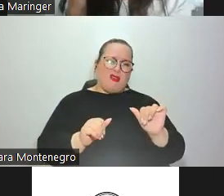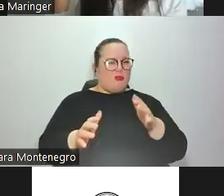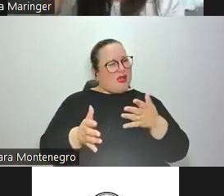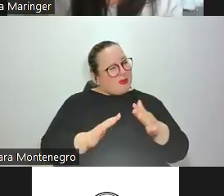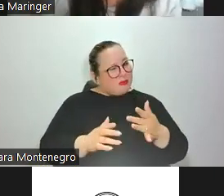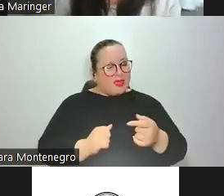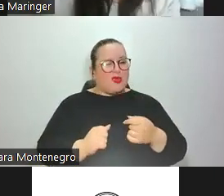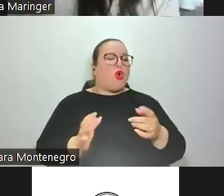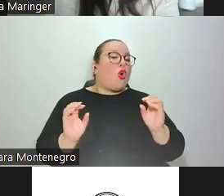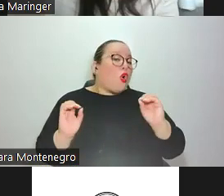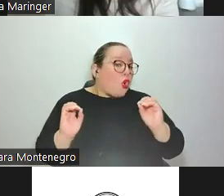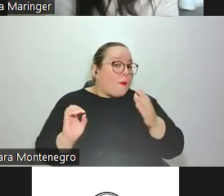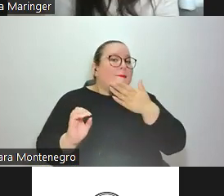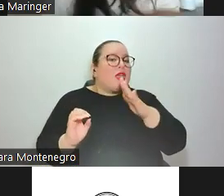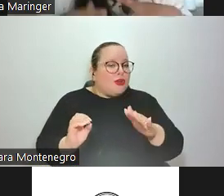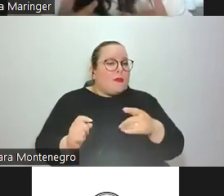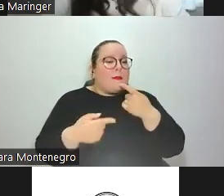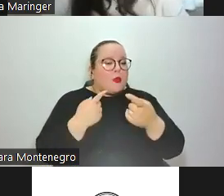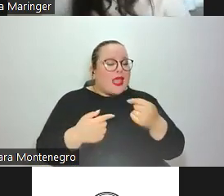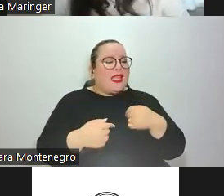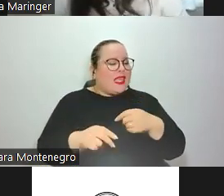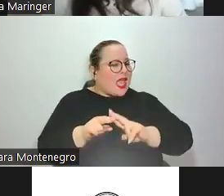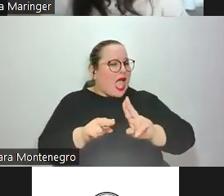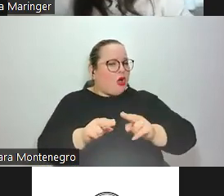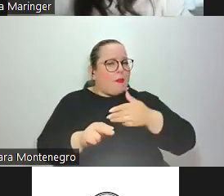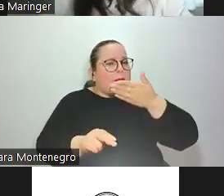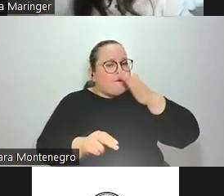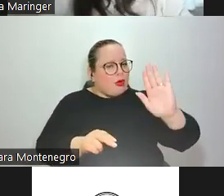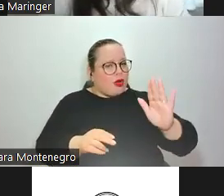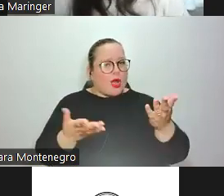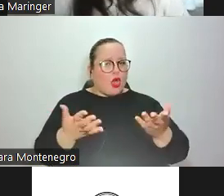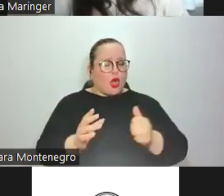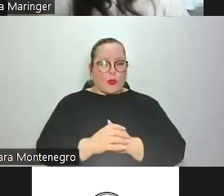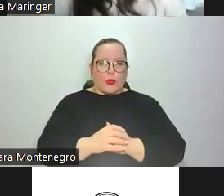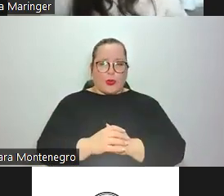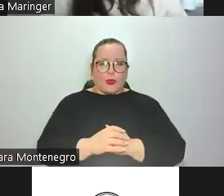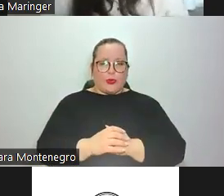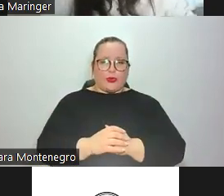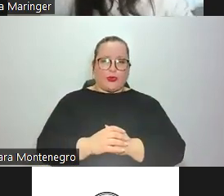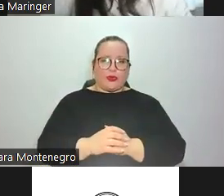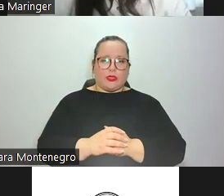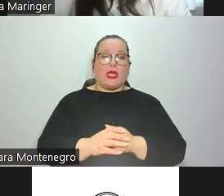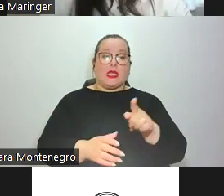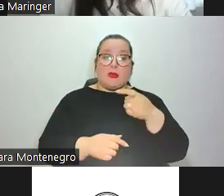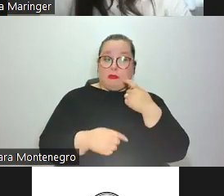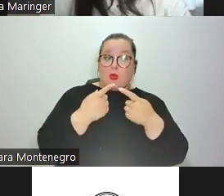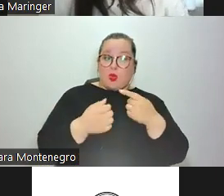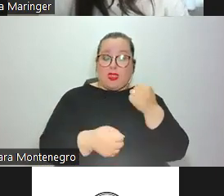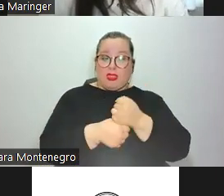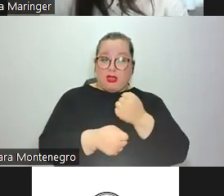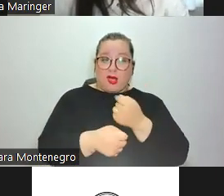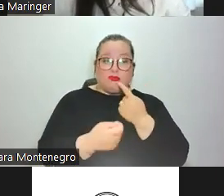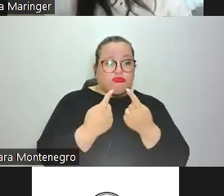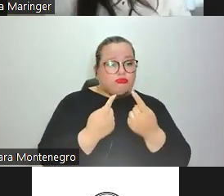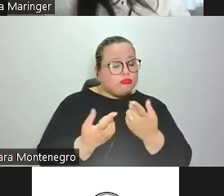cosa puedo hacer para mejorar. Porque también tiene relación con una, con las preguntas que nos hacen en las entrevistas. A veces